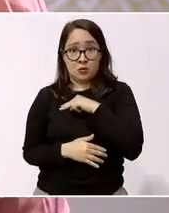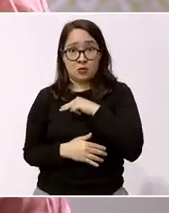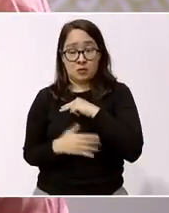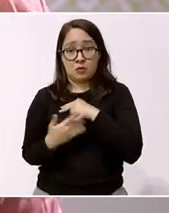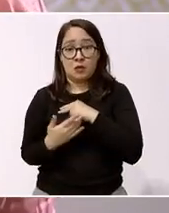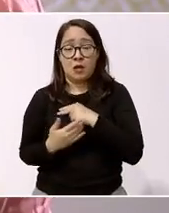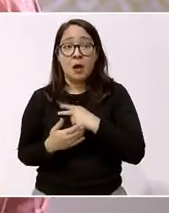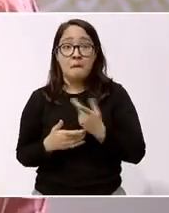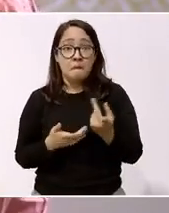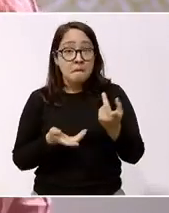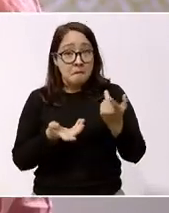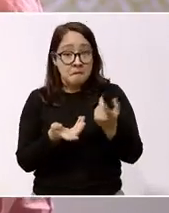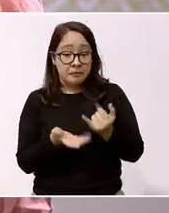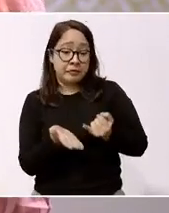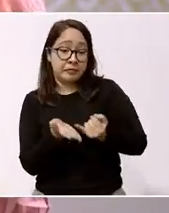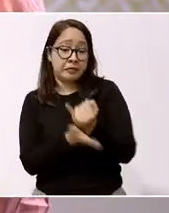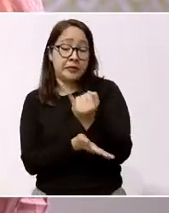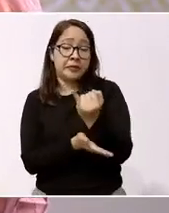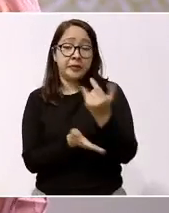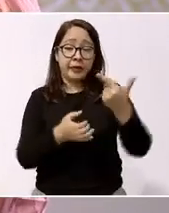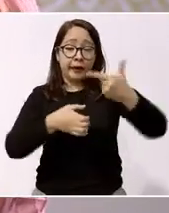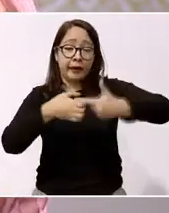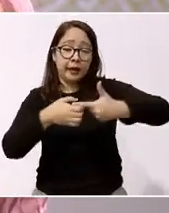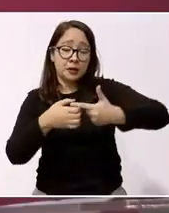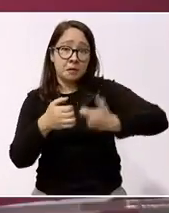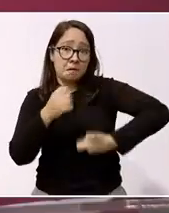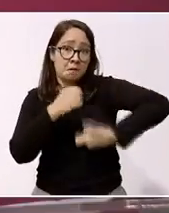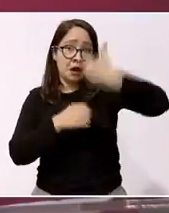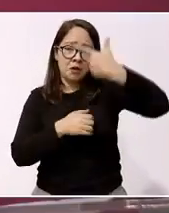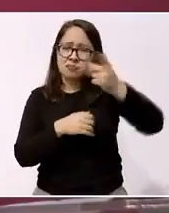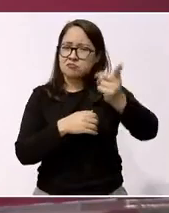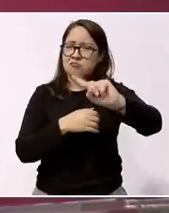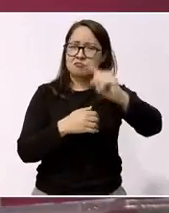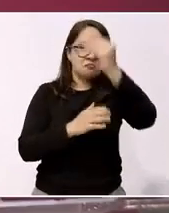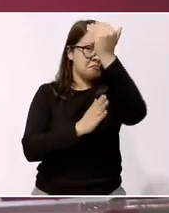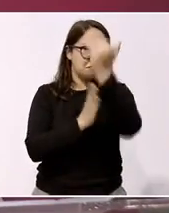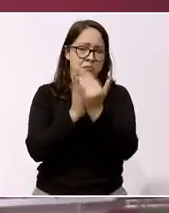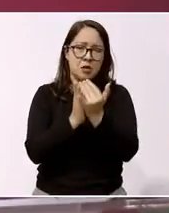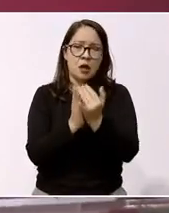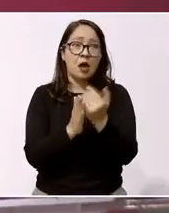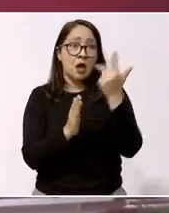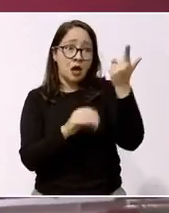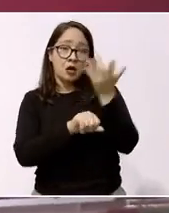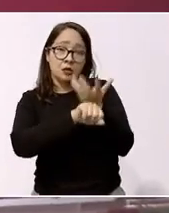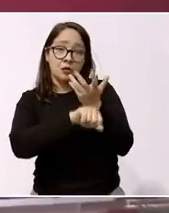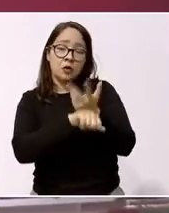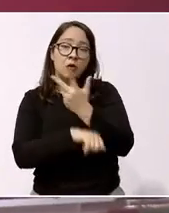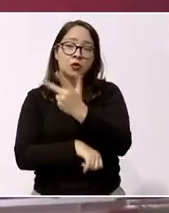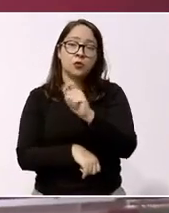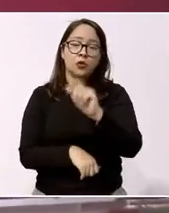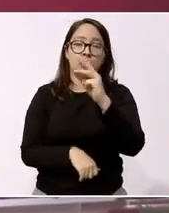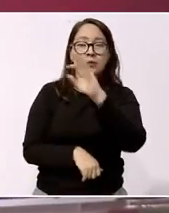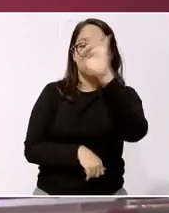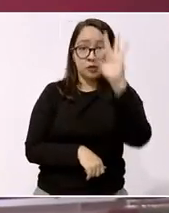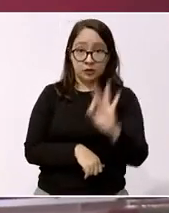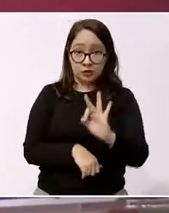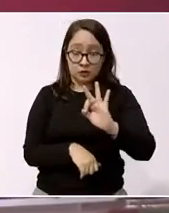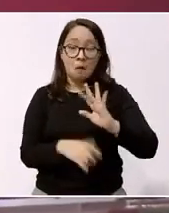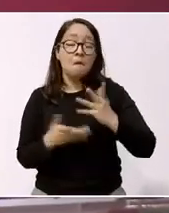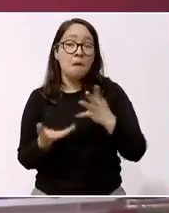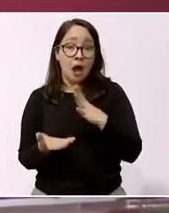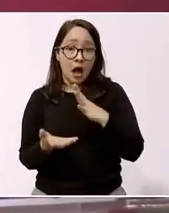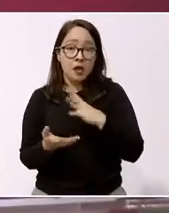vamos a aumentar los precios de los combustibles. En Estados Unidos del 8.3% de inflación,